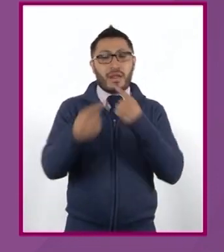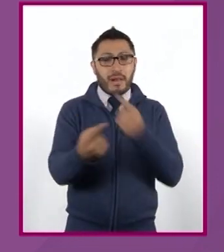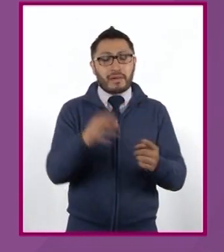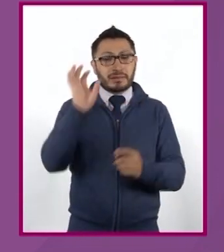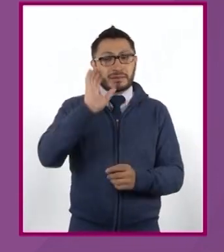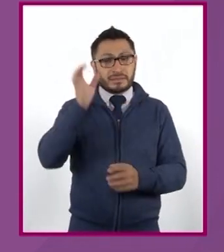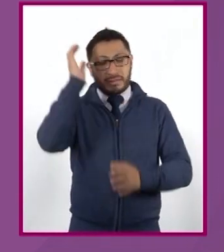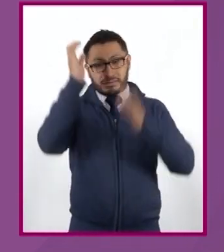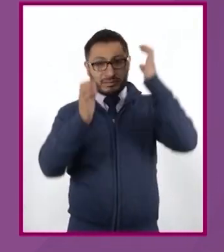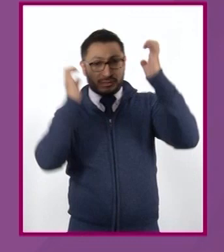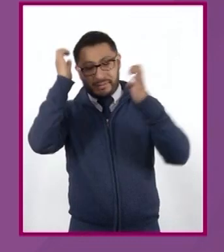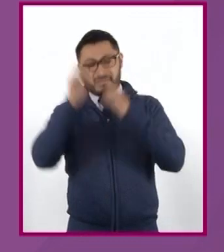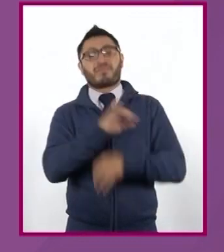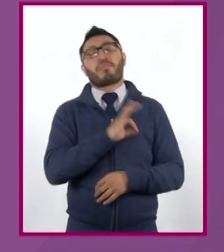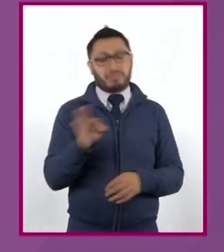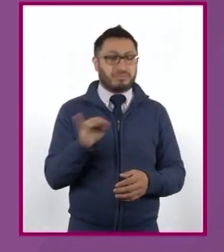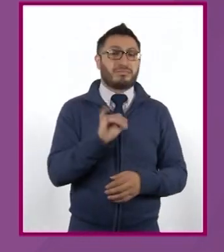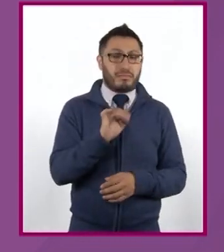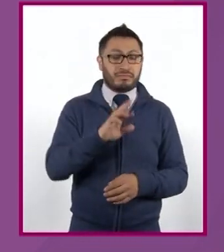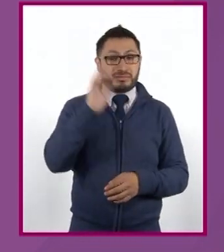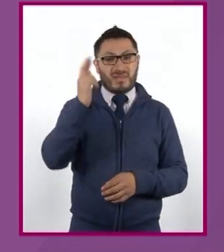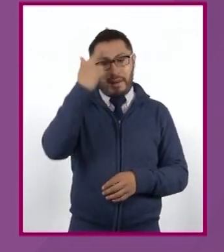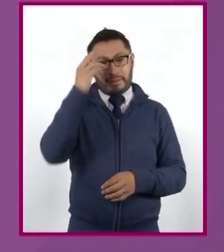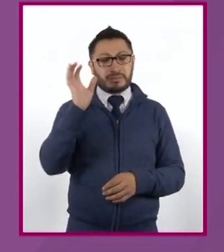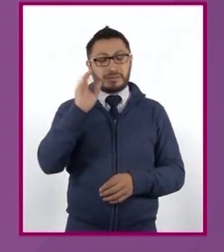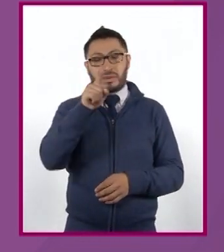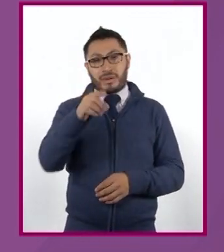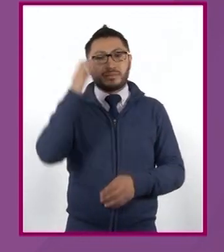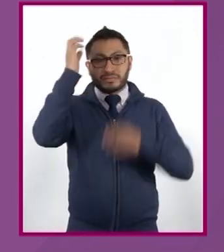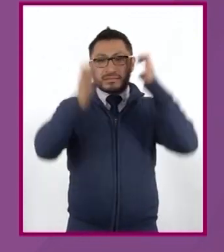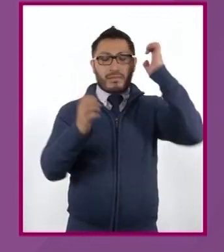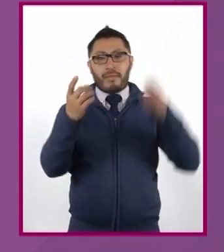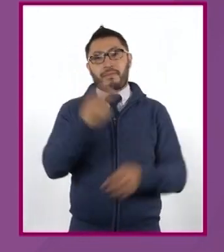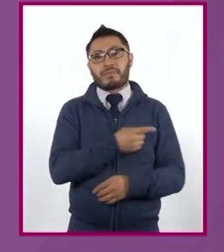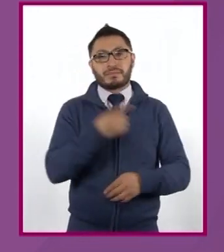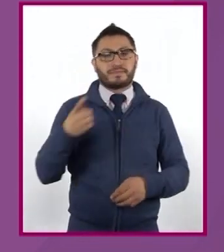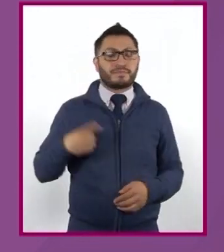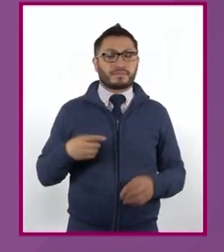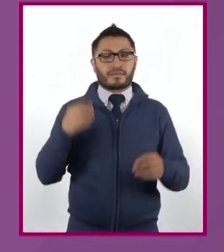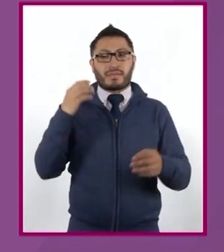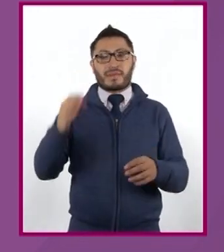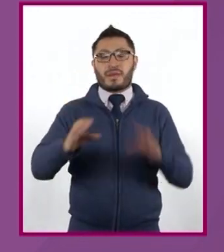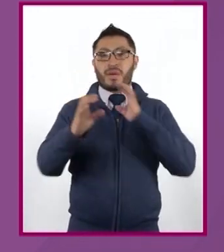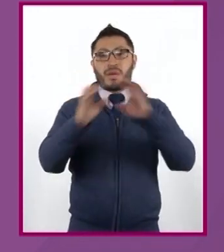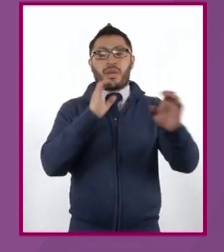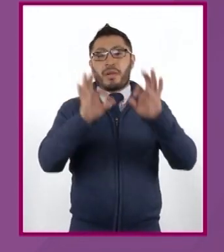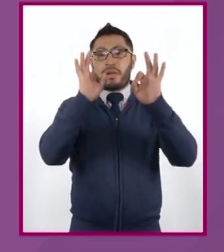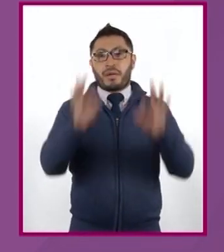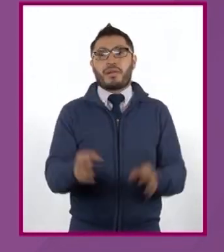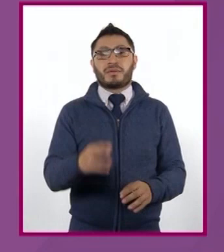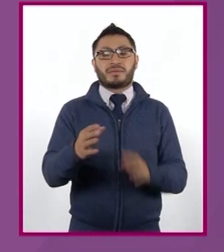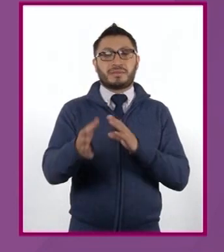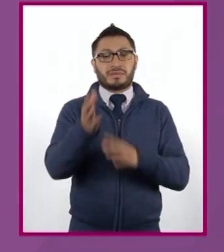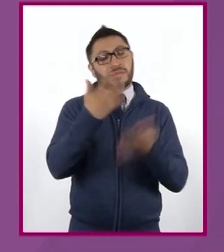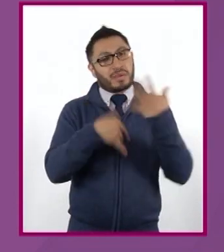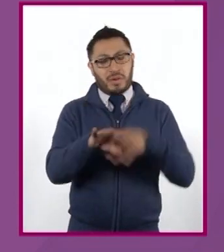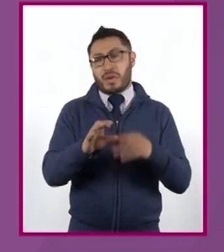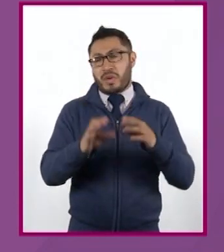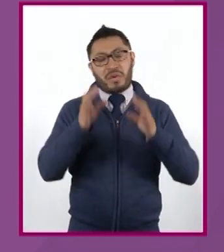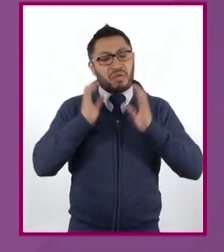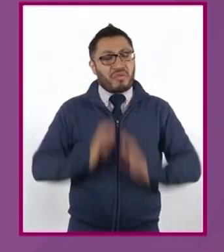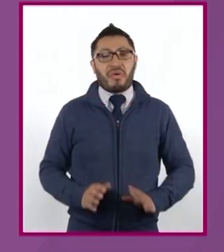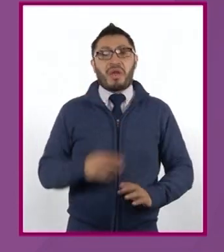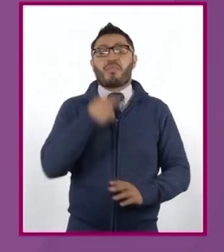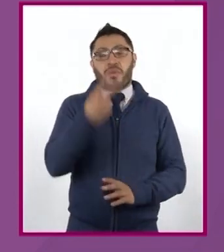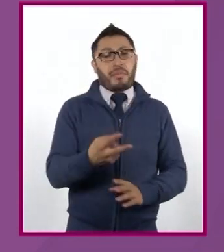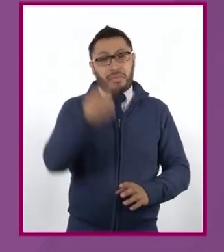exponer? Sí se puede. Recordemos que al momento de exponer necesitamos tener una adecuada comunicación, tanto oral como corporal, para poder